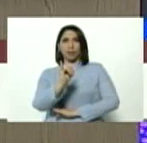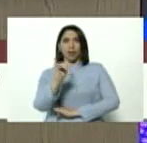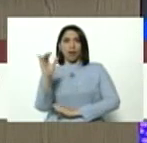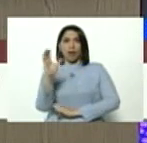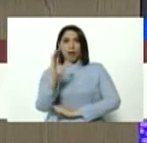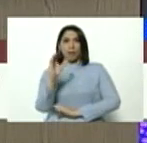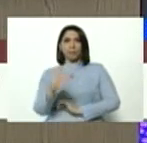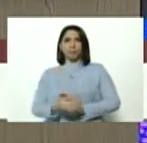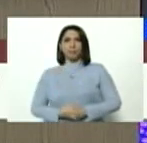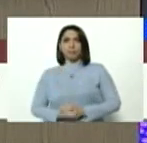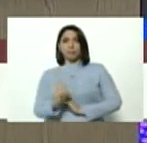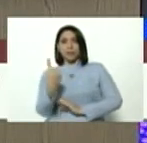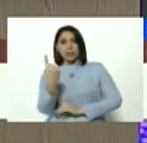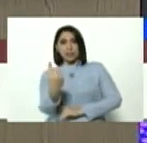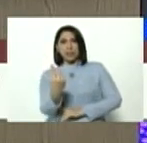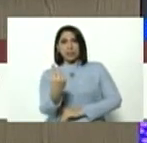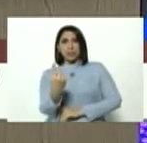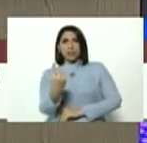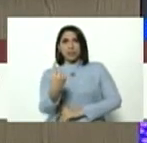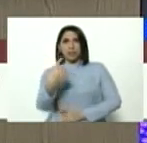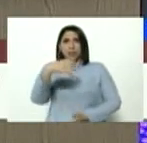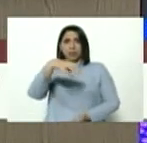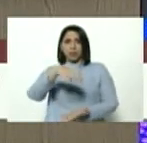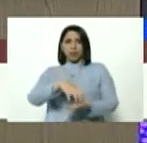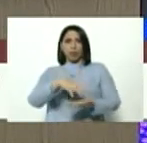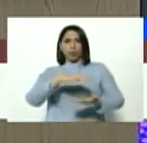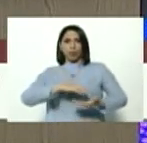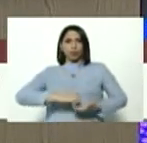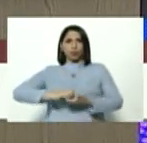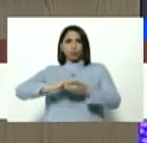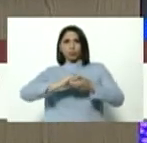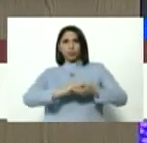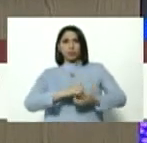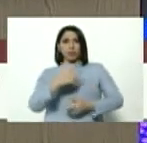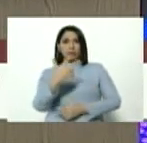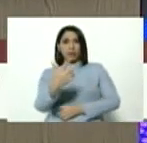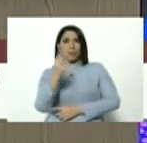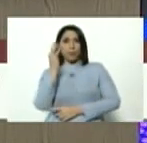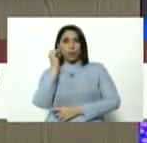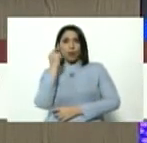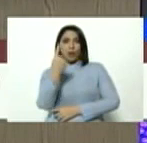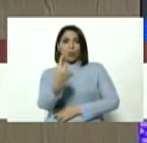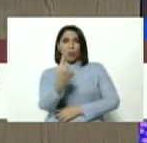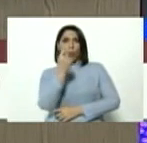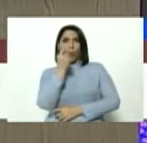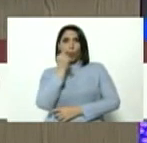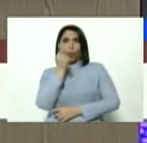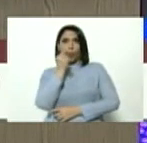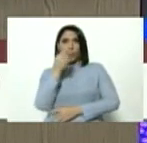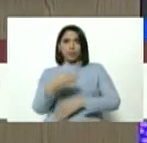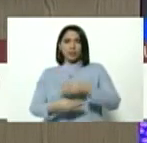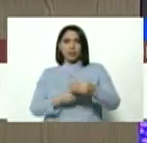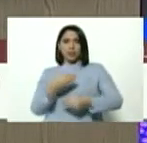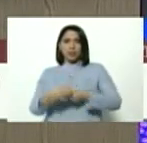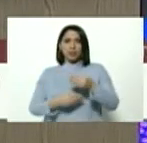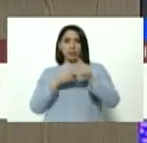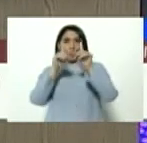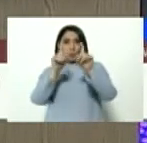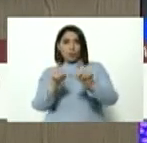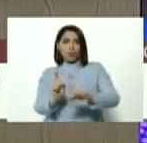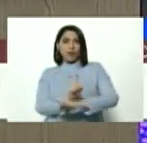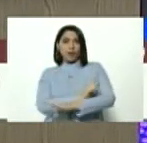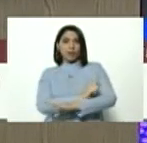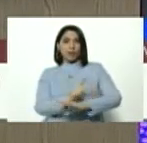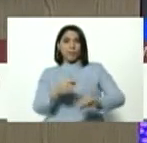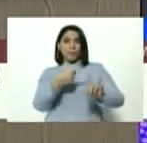Capital y uno es del Estado Trujillo. Tres mujeres y un hombre. Se les aplicó prueba rápida,